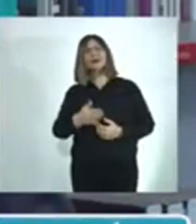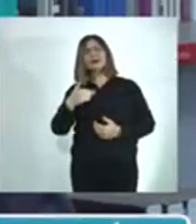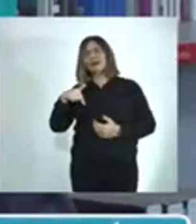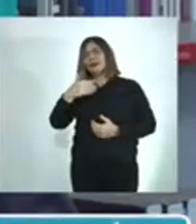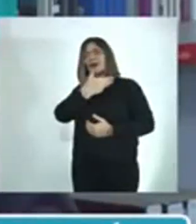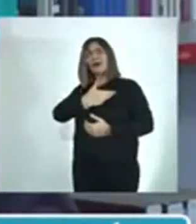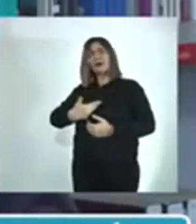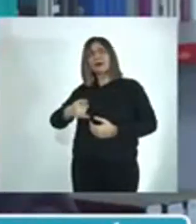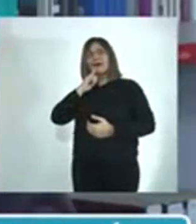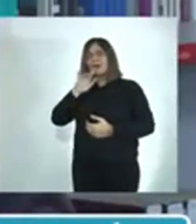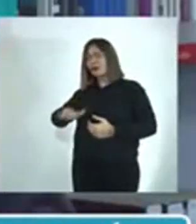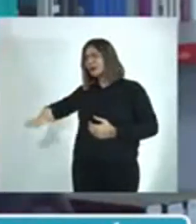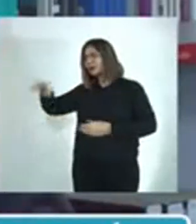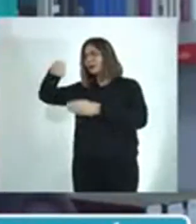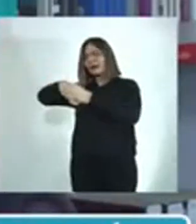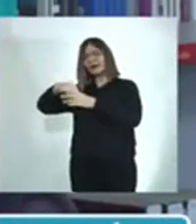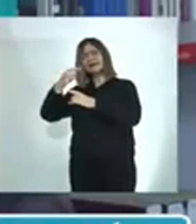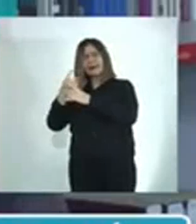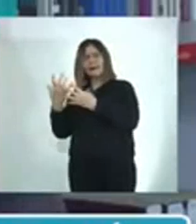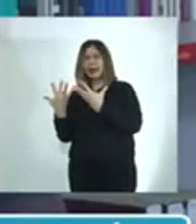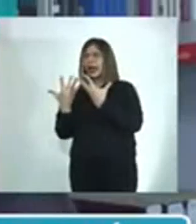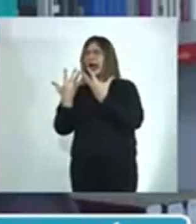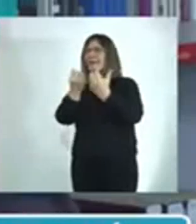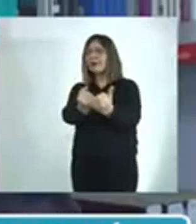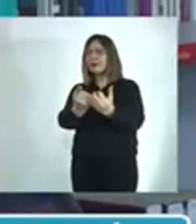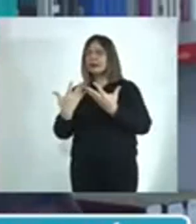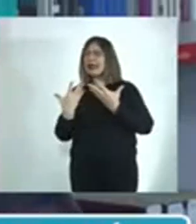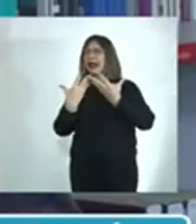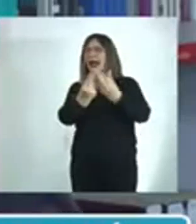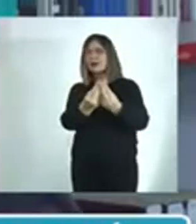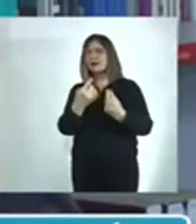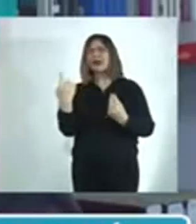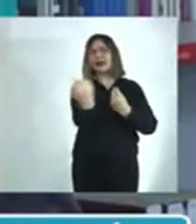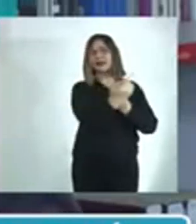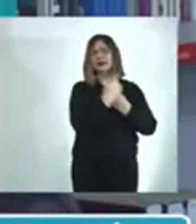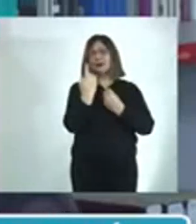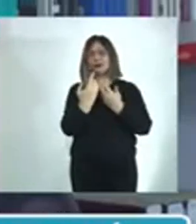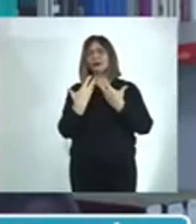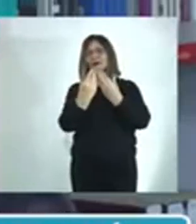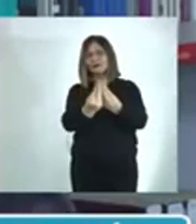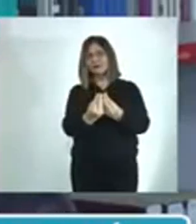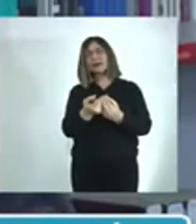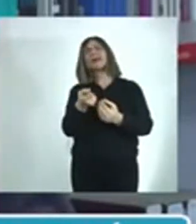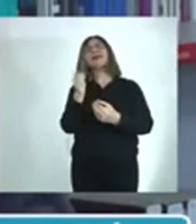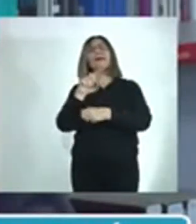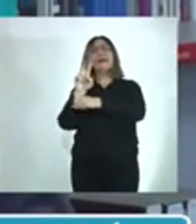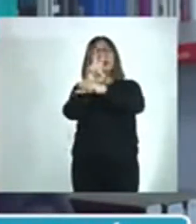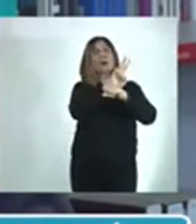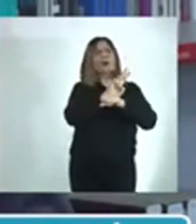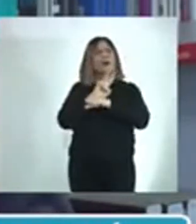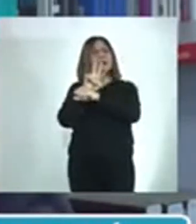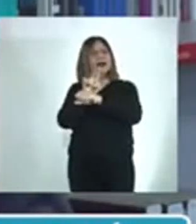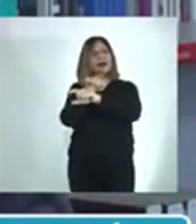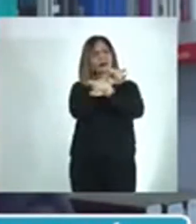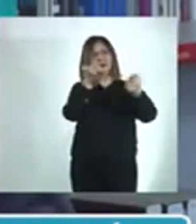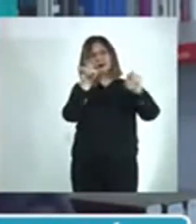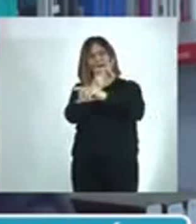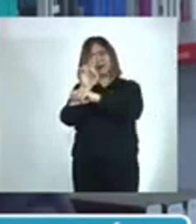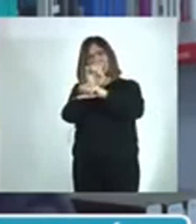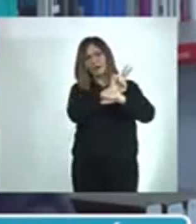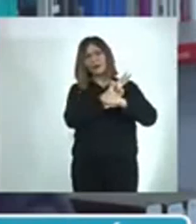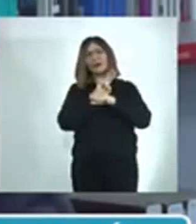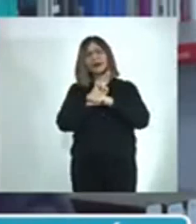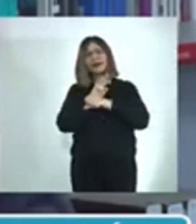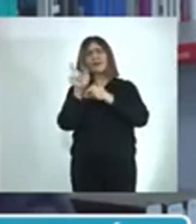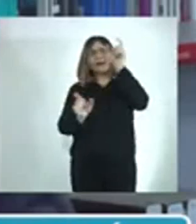gobierno de la provincia vamos a ayudar en todo lo que esté a nuestro alcance, vamos a cuidar fundamentalmente, vamos a cuidar a